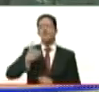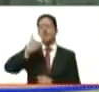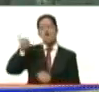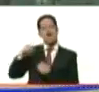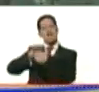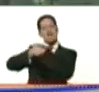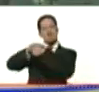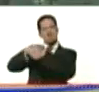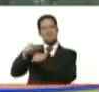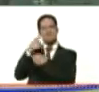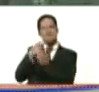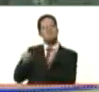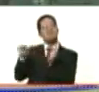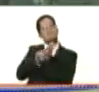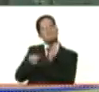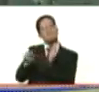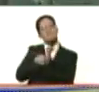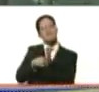repite mucho: